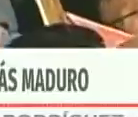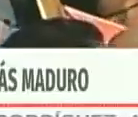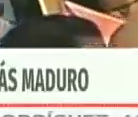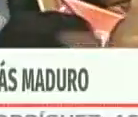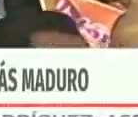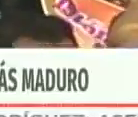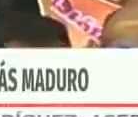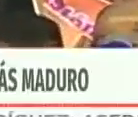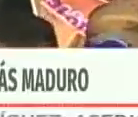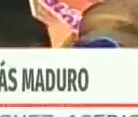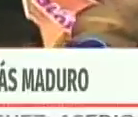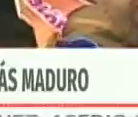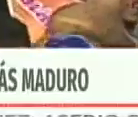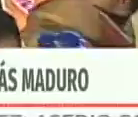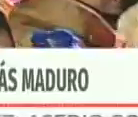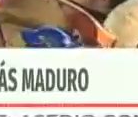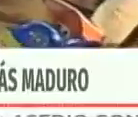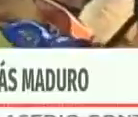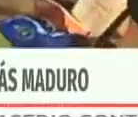de más